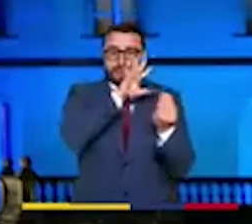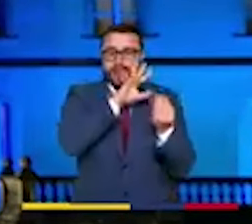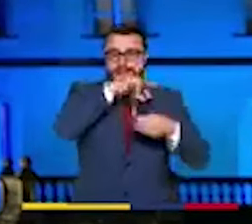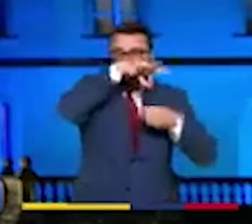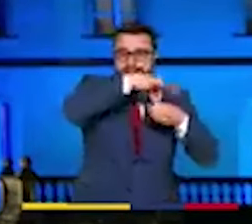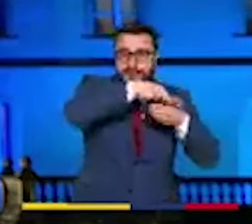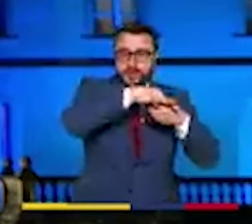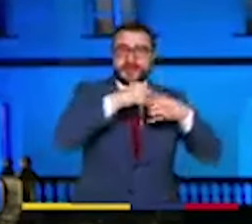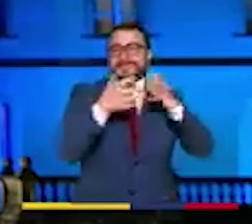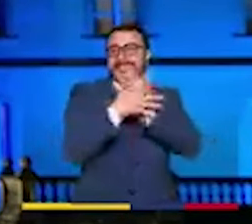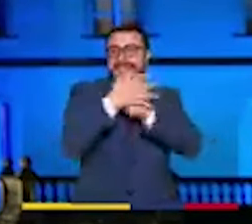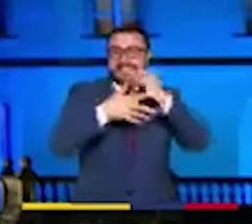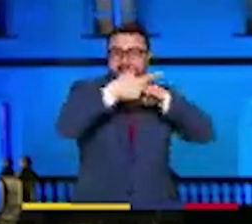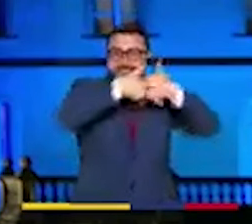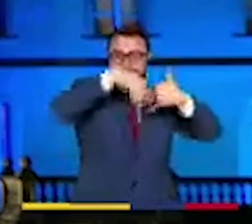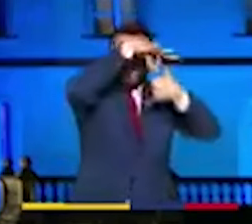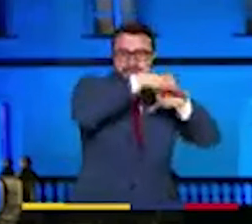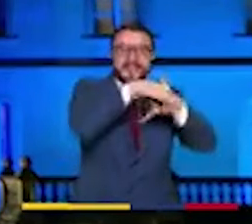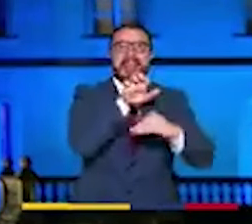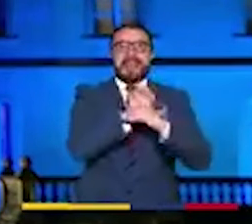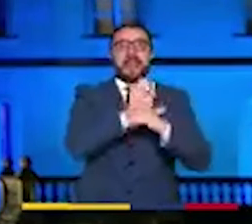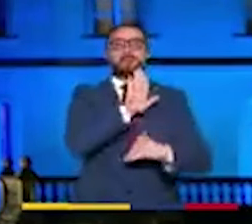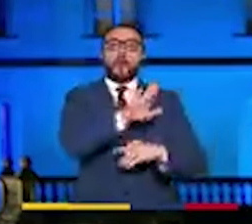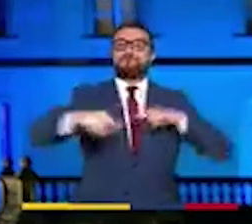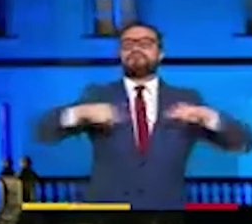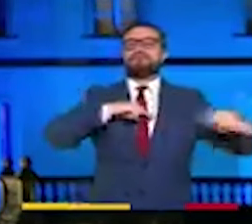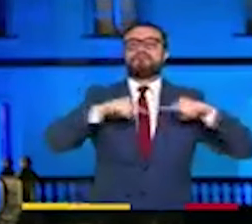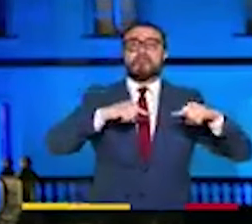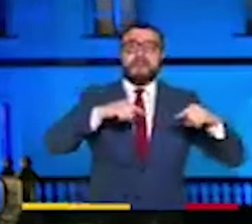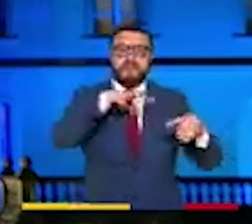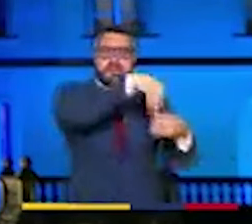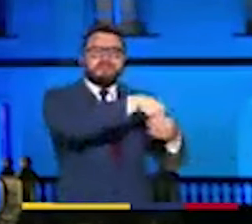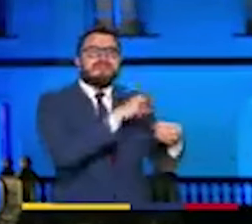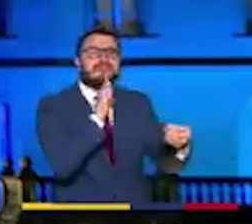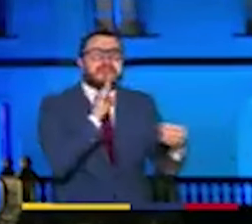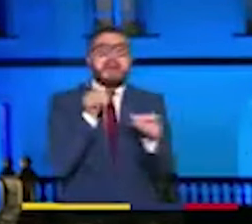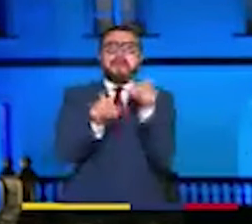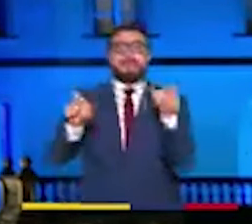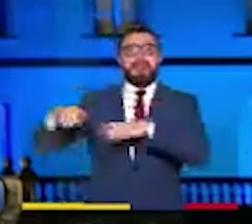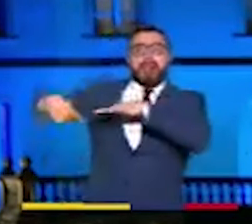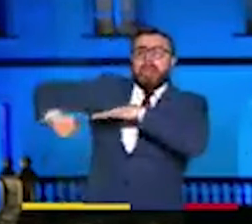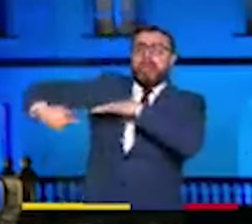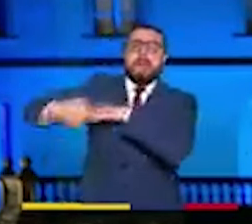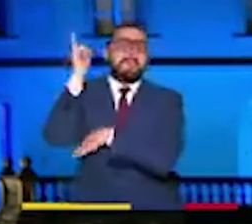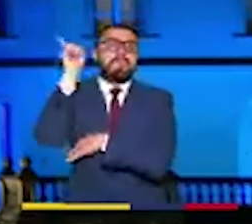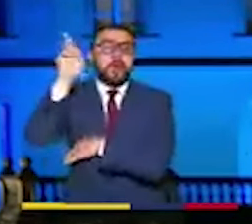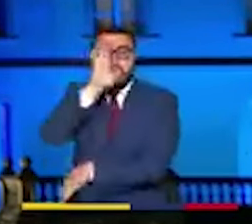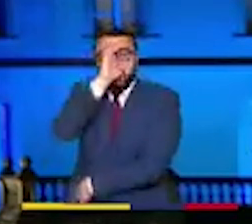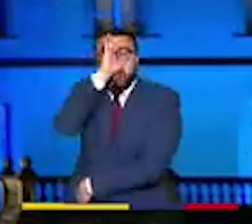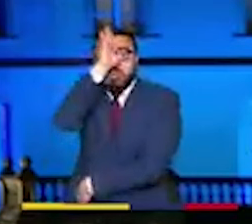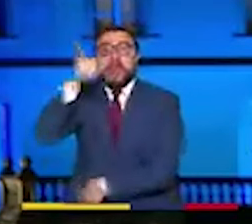los mismos politiqueros que han gobernado durante décadas nuestro país, ha formulado cargos en mi contra.